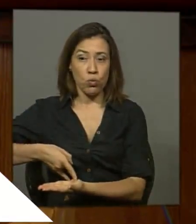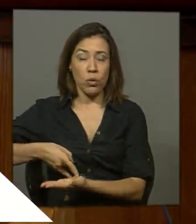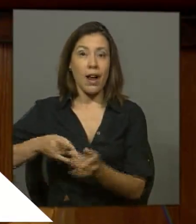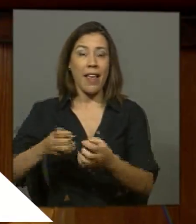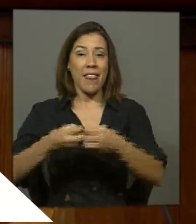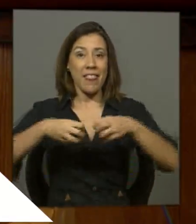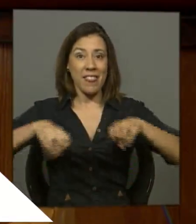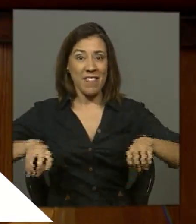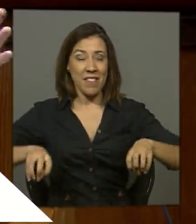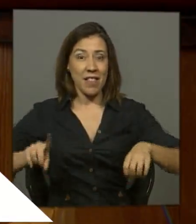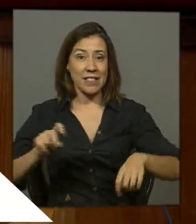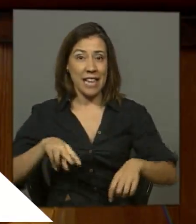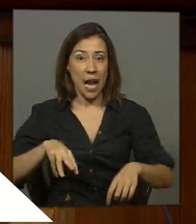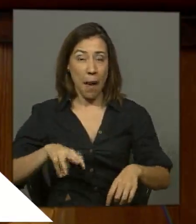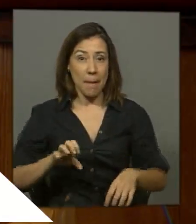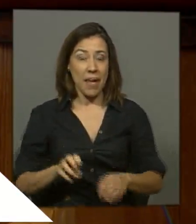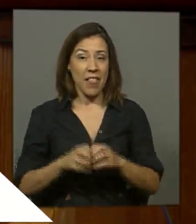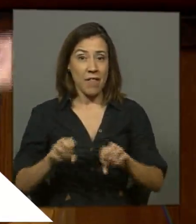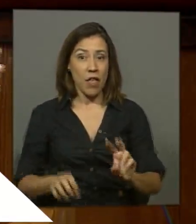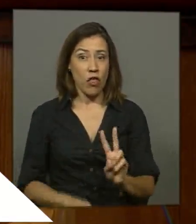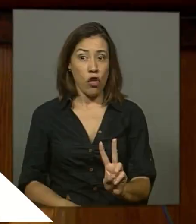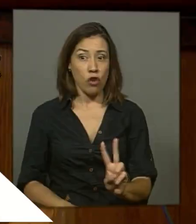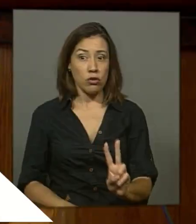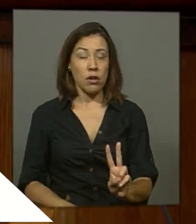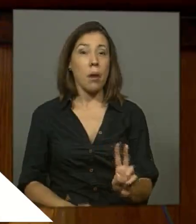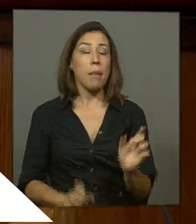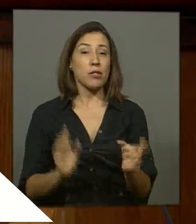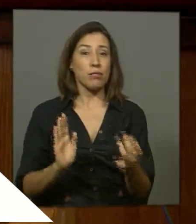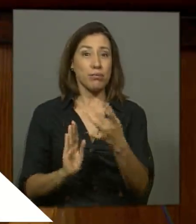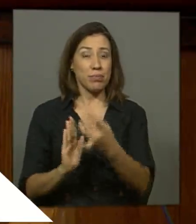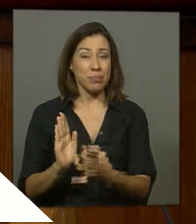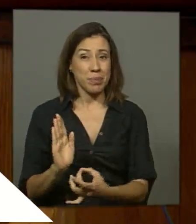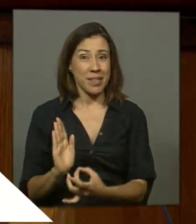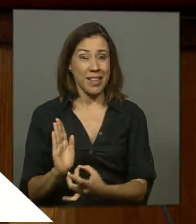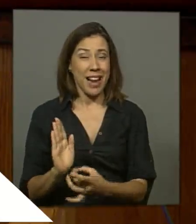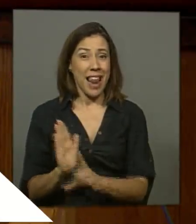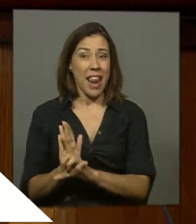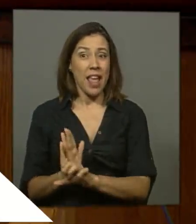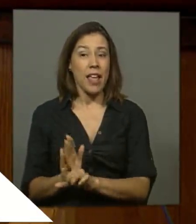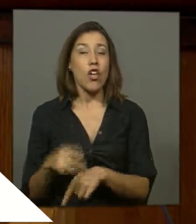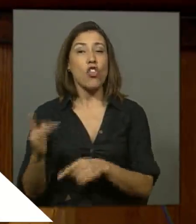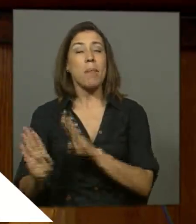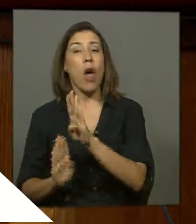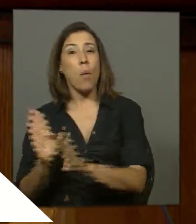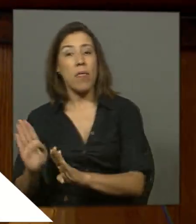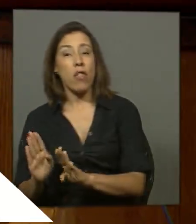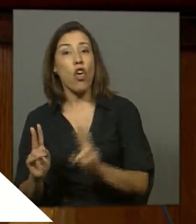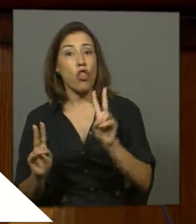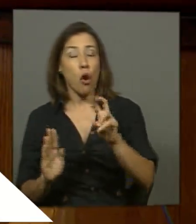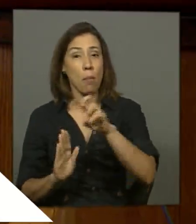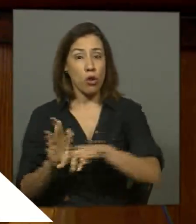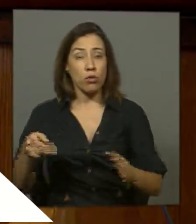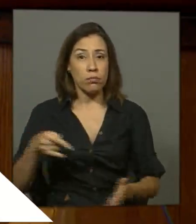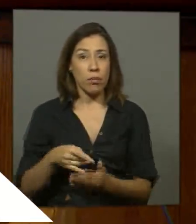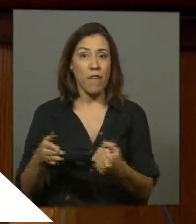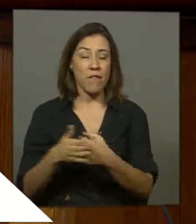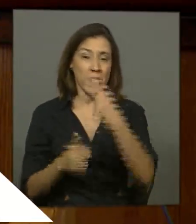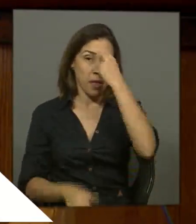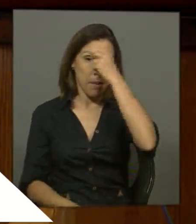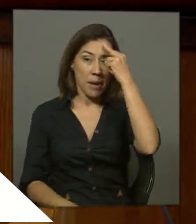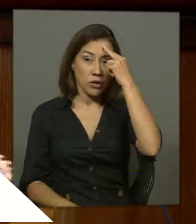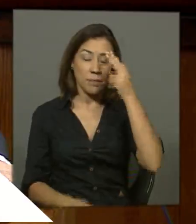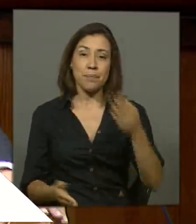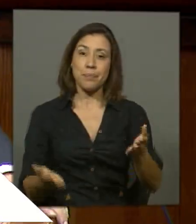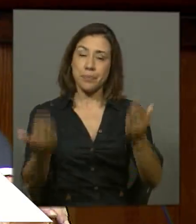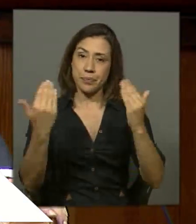a dividir el actual sename se divide en dos para los infractores y para ambos proyectos van a llegar a fines de marzo